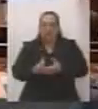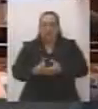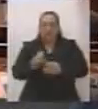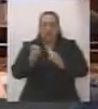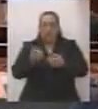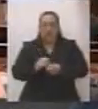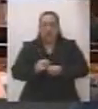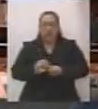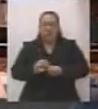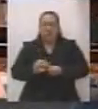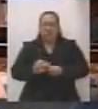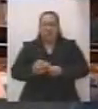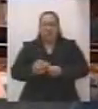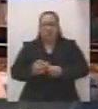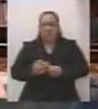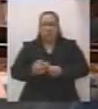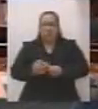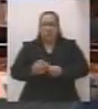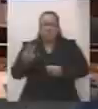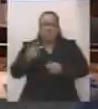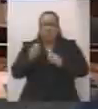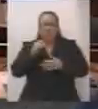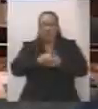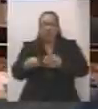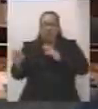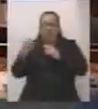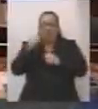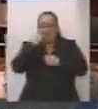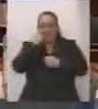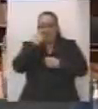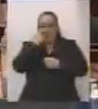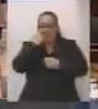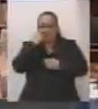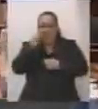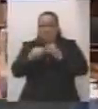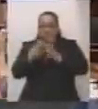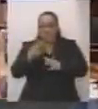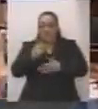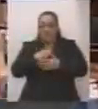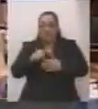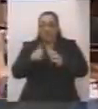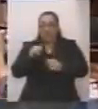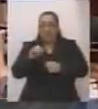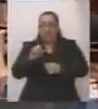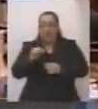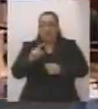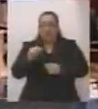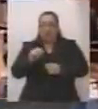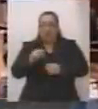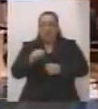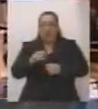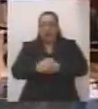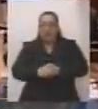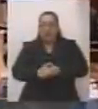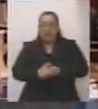en el Congreso de la República, a los 22 días del mes de octubre del 2014, firmado Ana María Solórzano